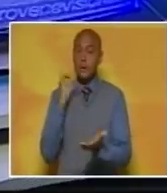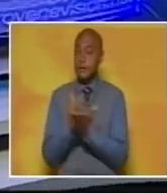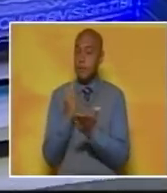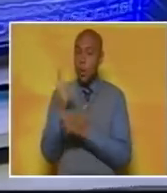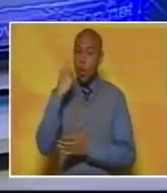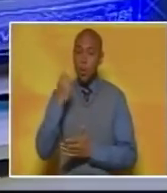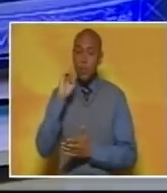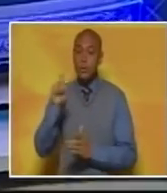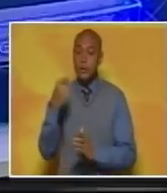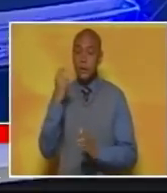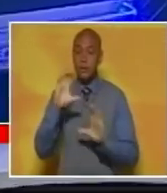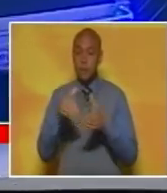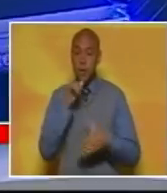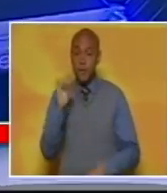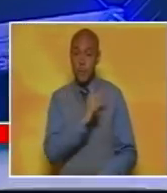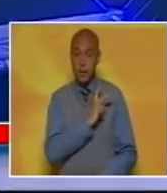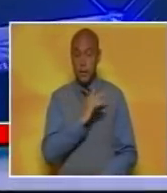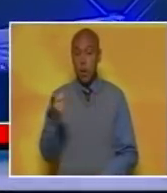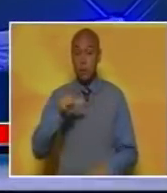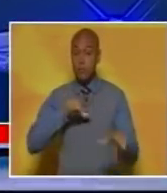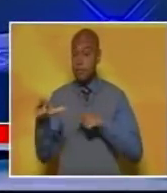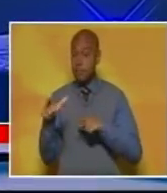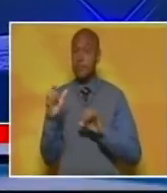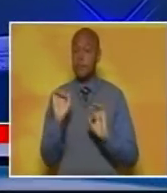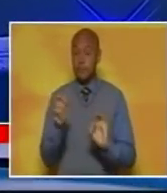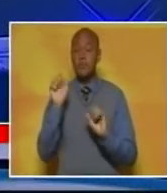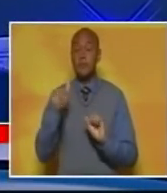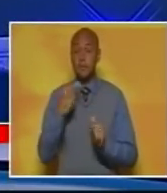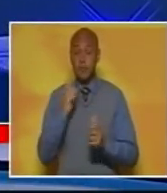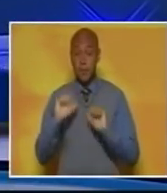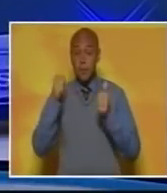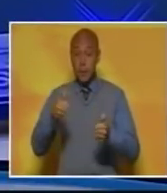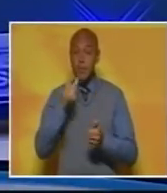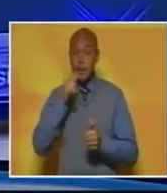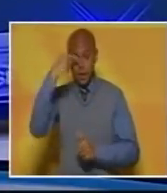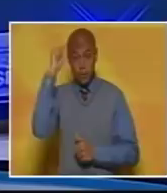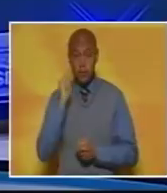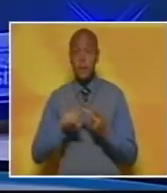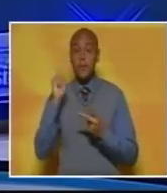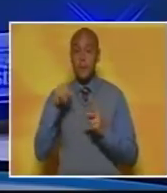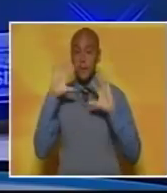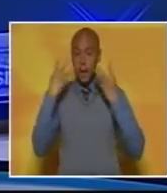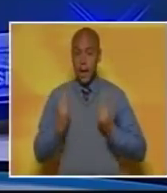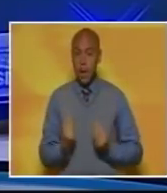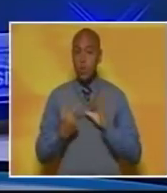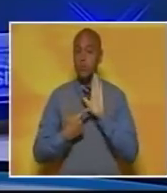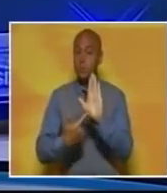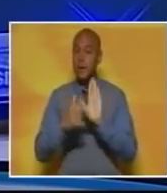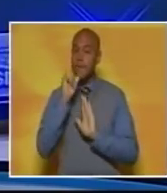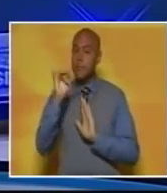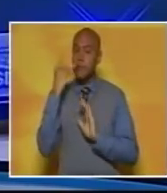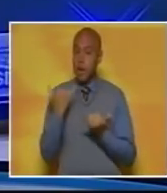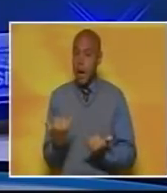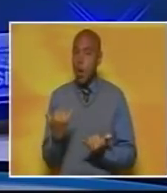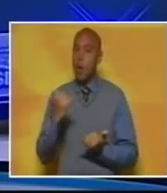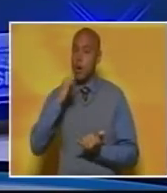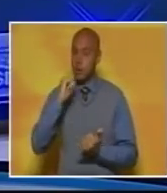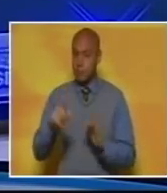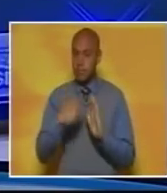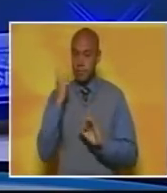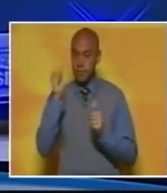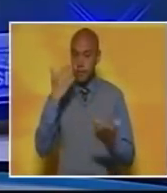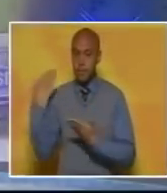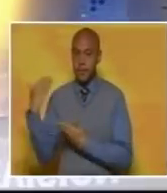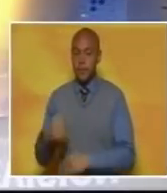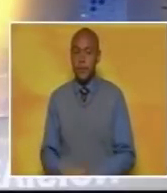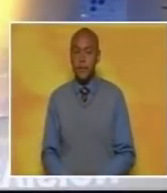en la presente emisión de su noticiero Venevisión. Ya estamos listas. Así es, de inmediato, Andrina Yepes y Milagro Zambrano le presentamos lo que es noticia hasta ahora.